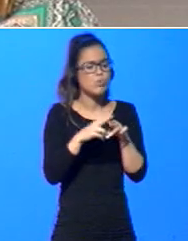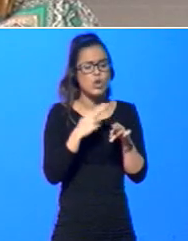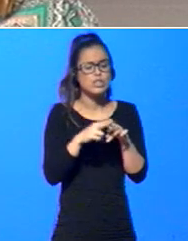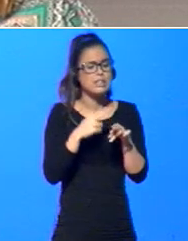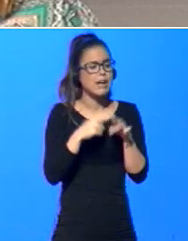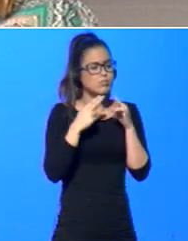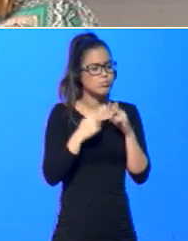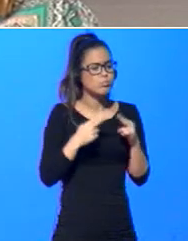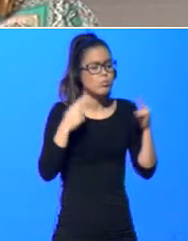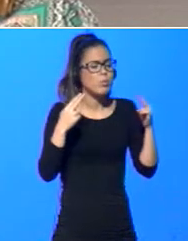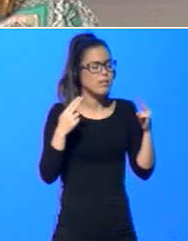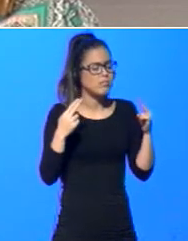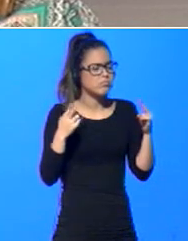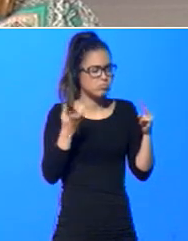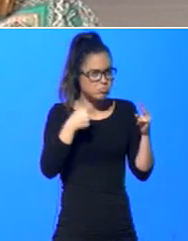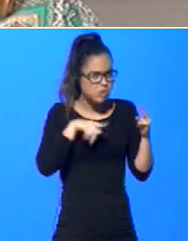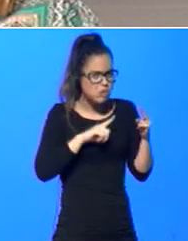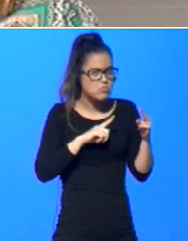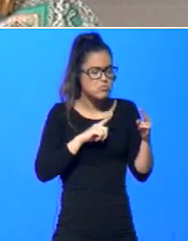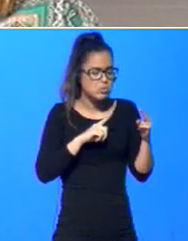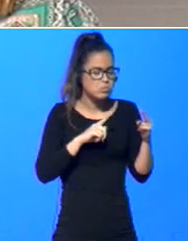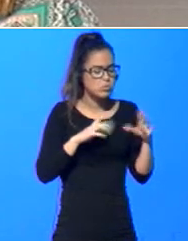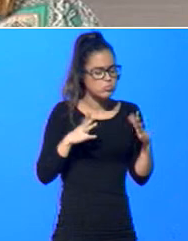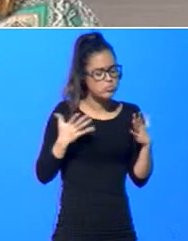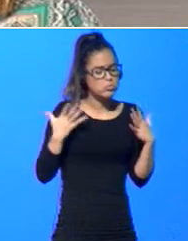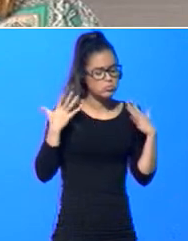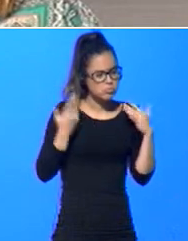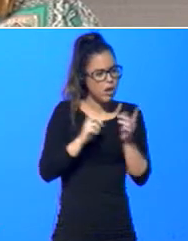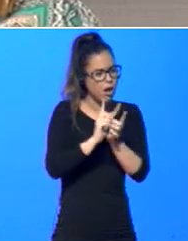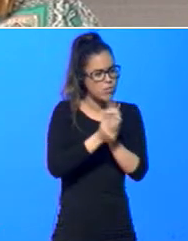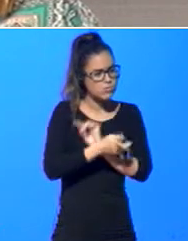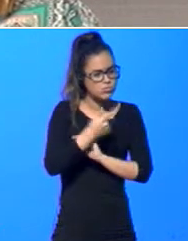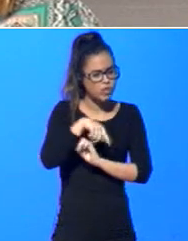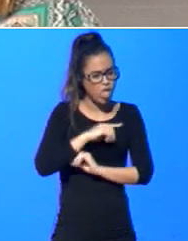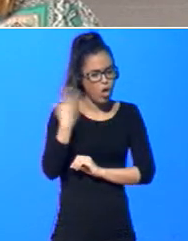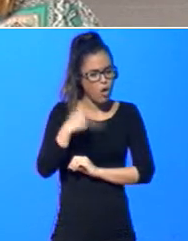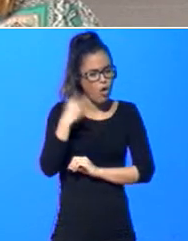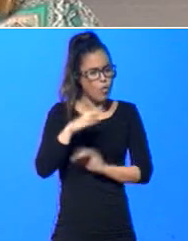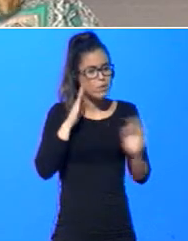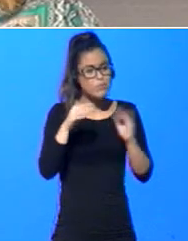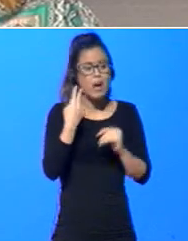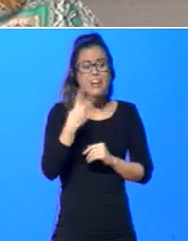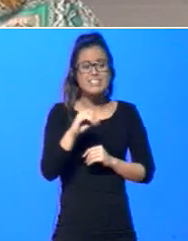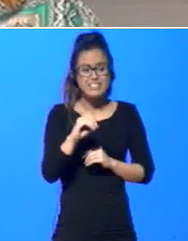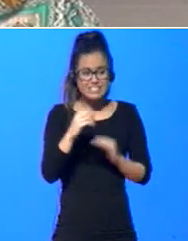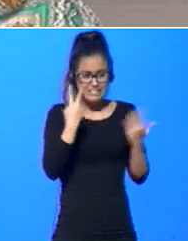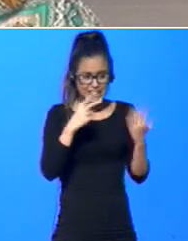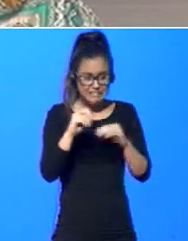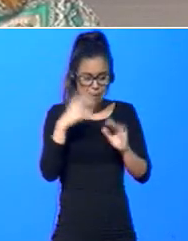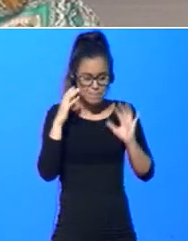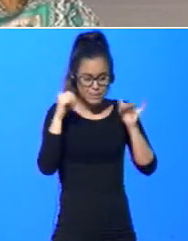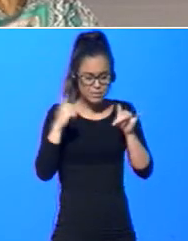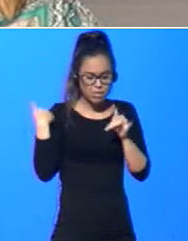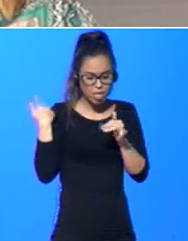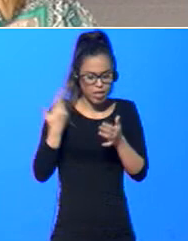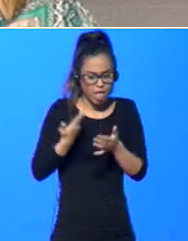conseguido cambios. Empecé un poco joven, en el año 70, llevo muchos años en este camino, así que... Y ahora me